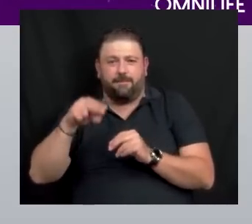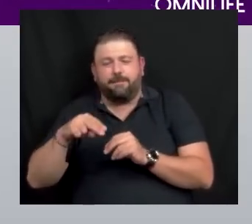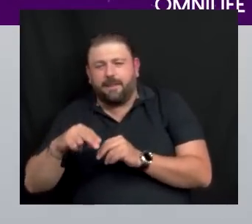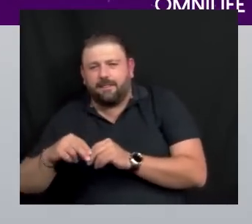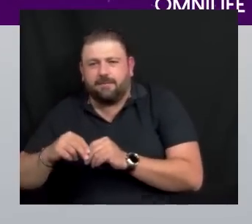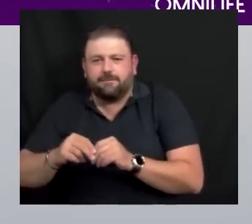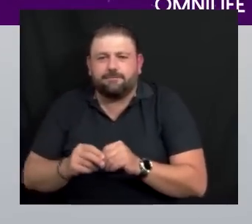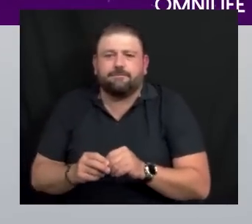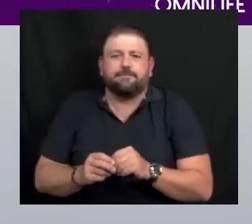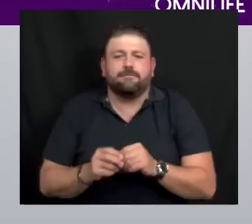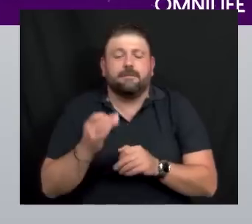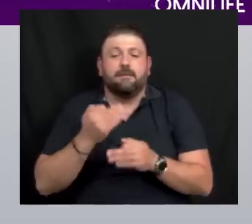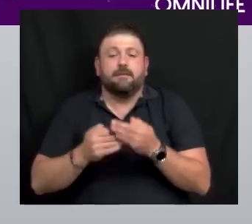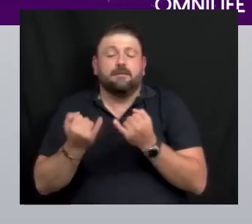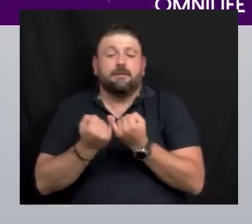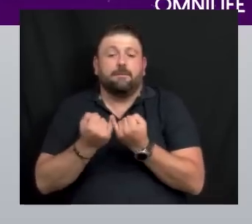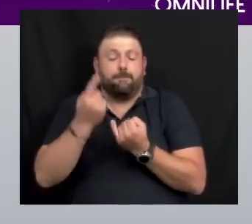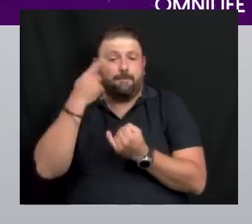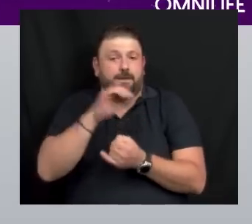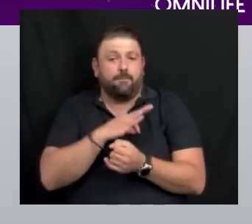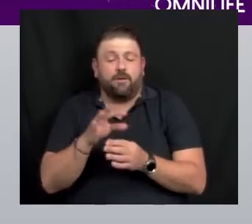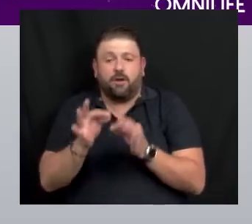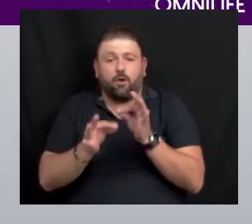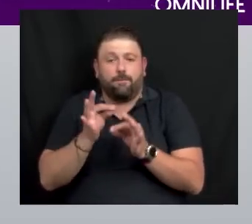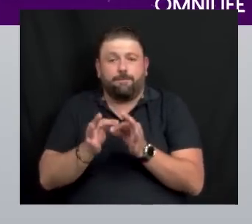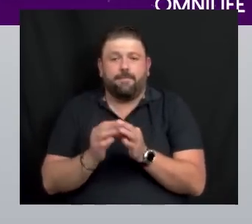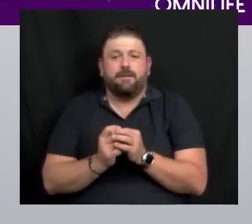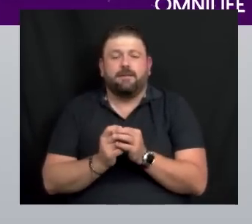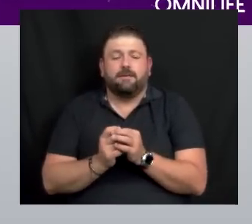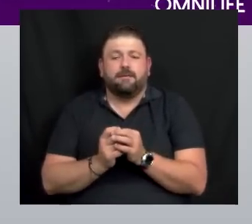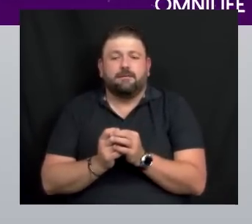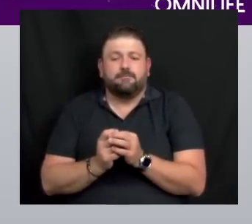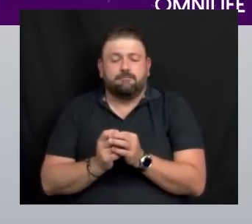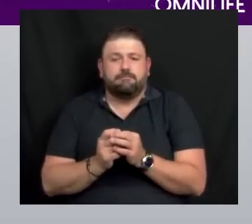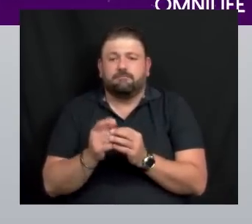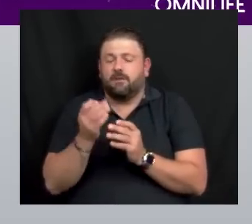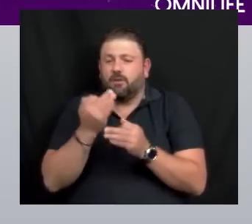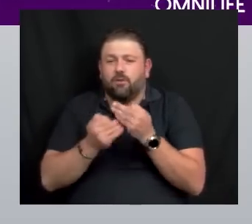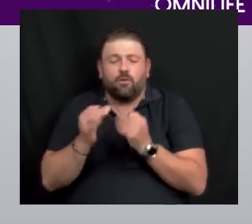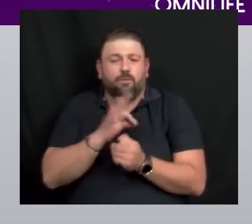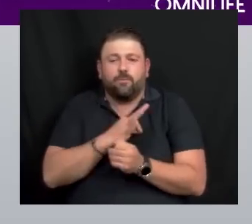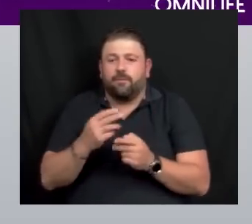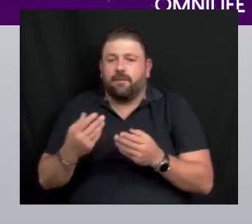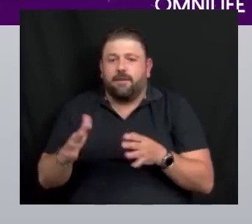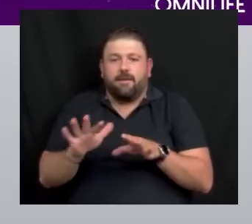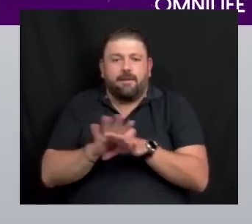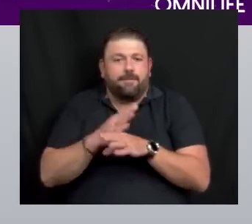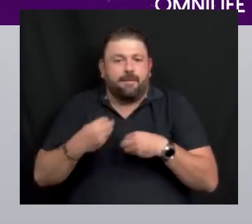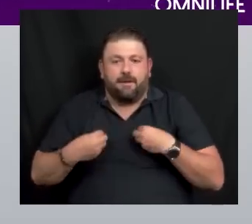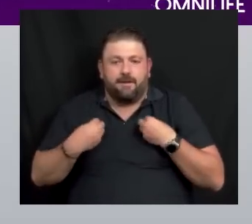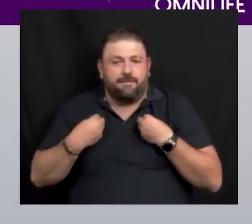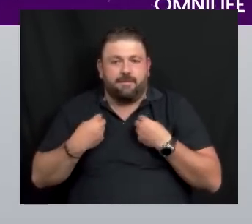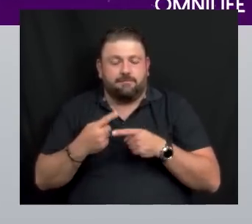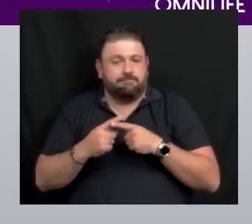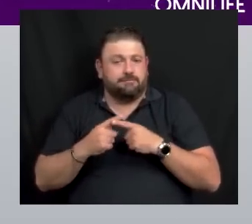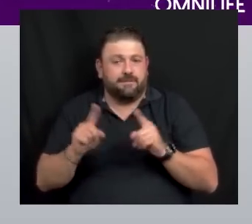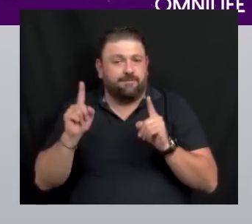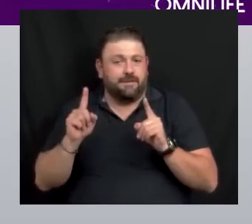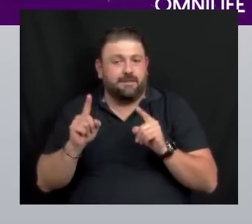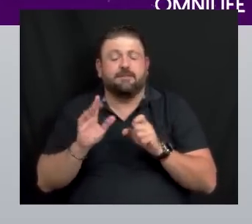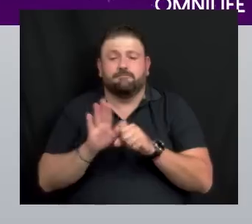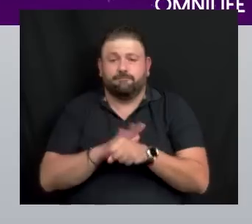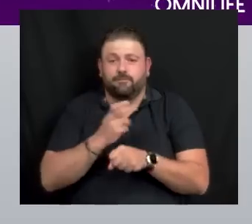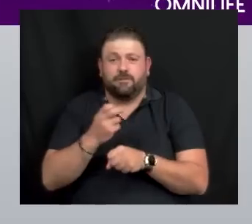para cumplirla y lograr algo, sino es para un desarrollo de una vida totalmente diferente, que nosotros ya la